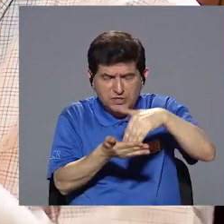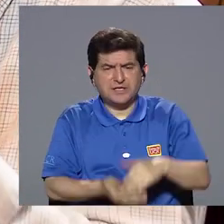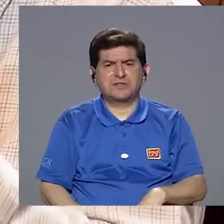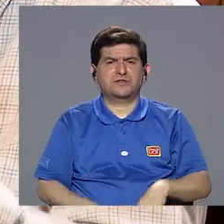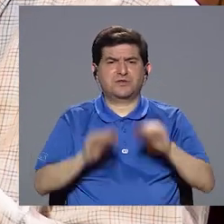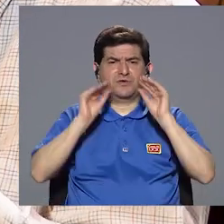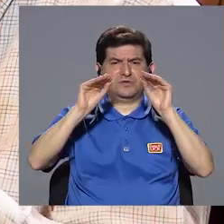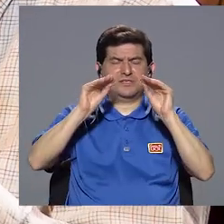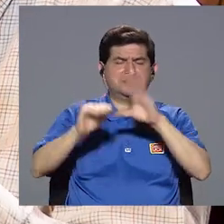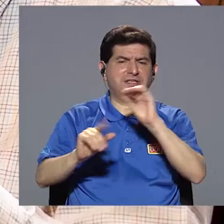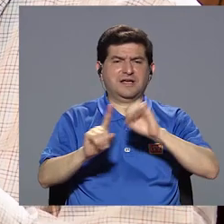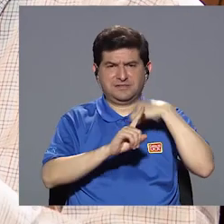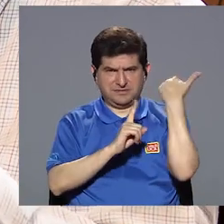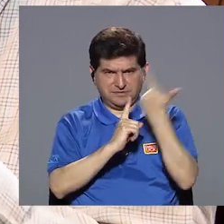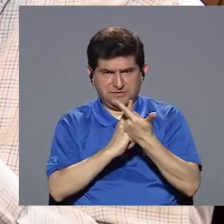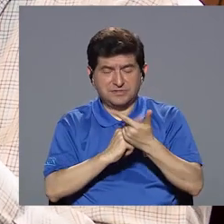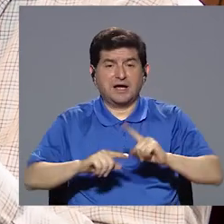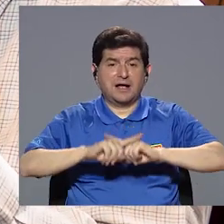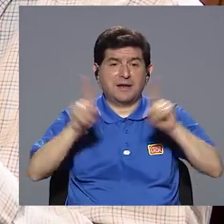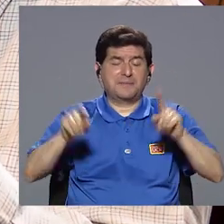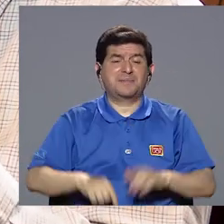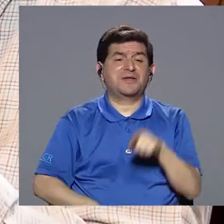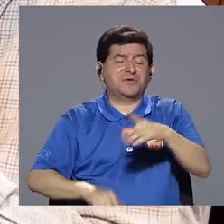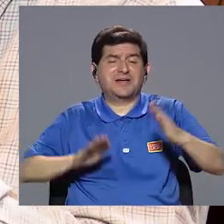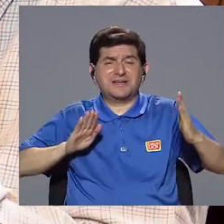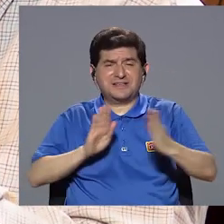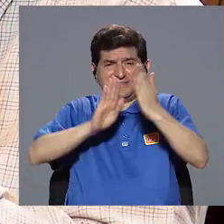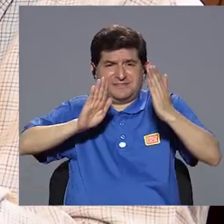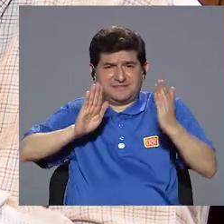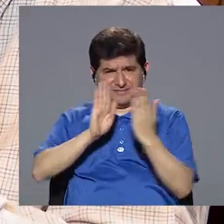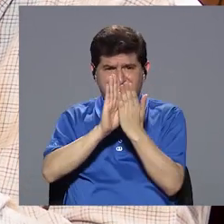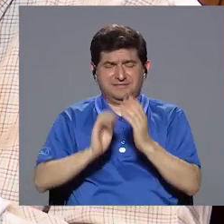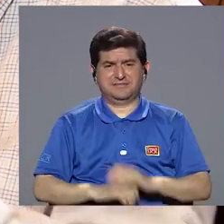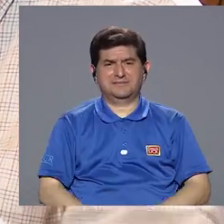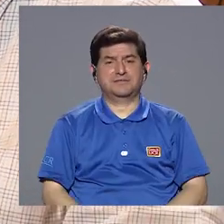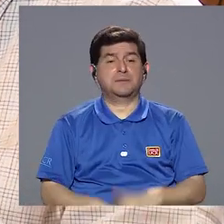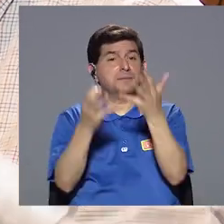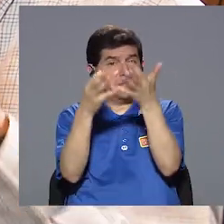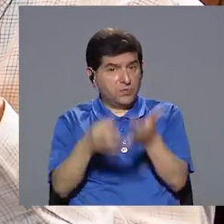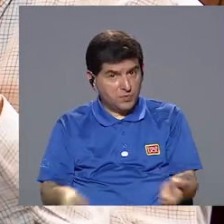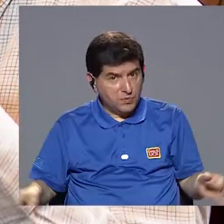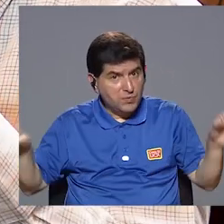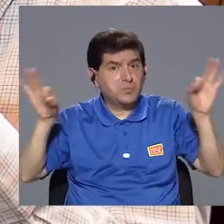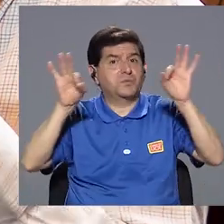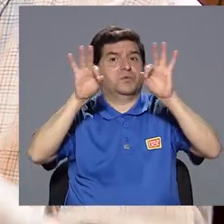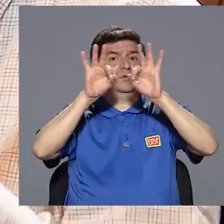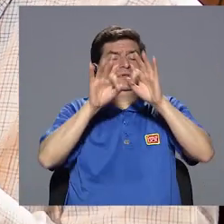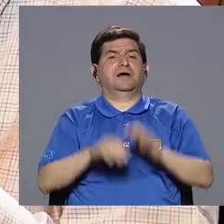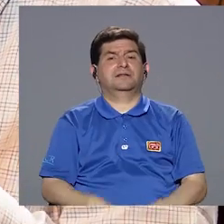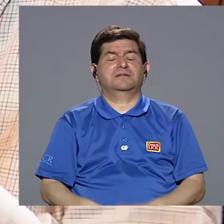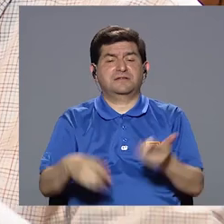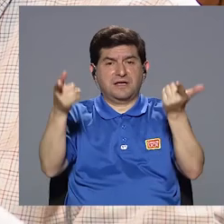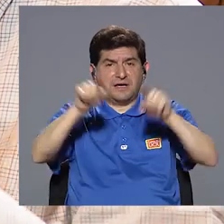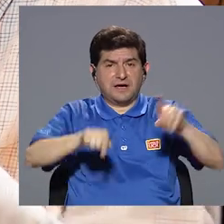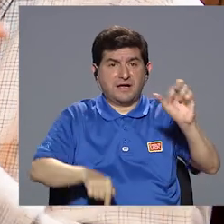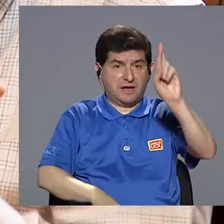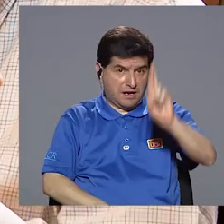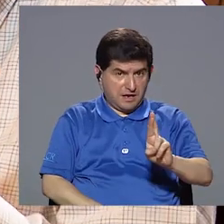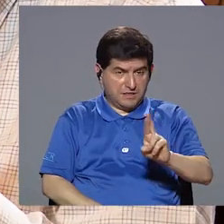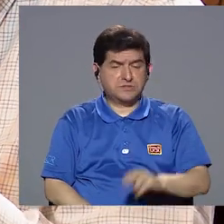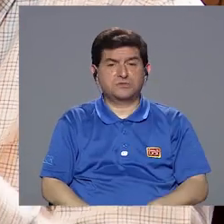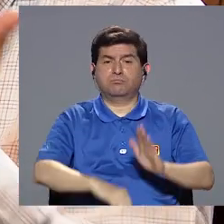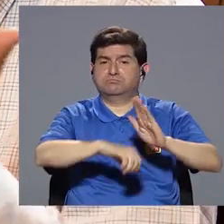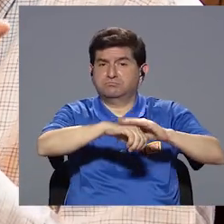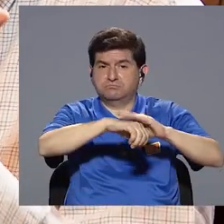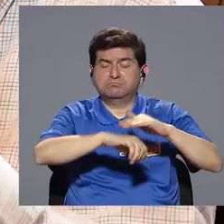académico y social pero por otro lado esa resistencia y que es muy importante y que en el